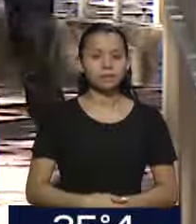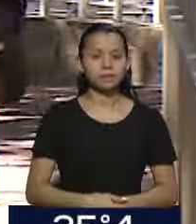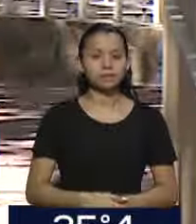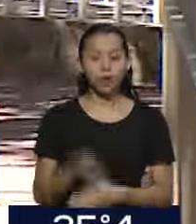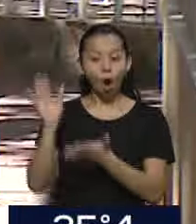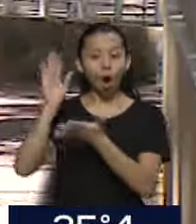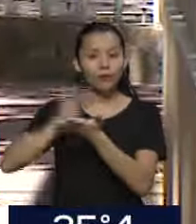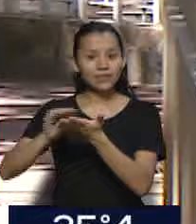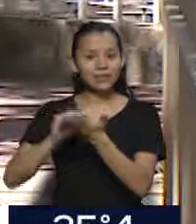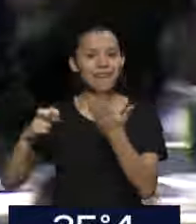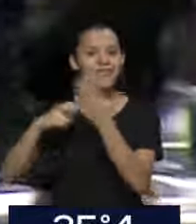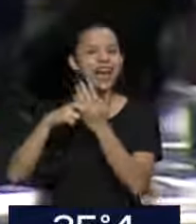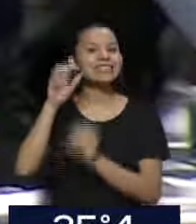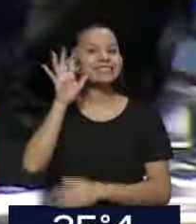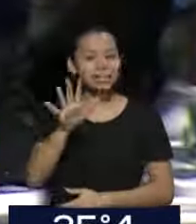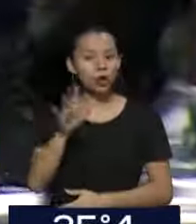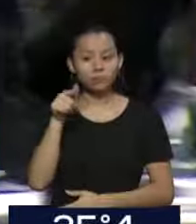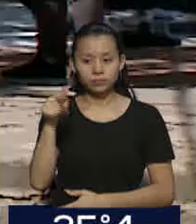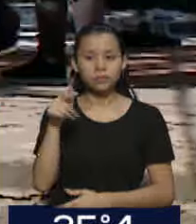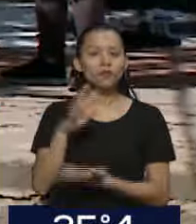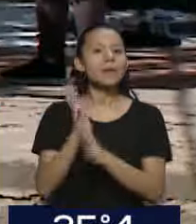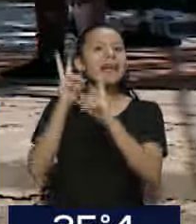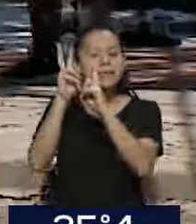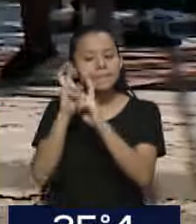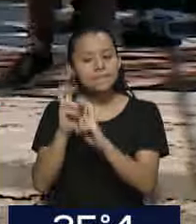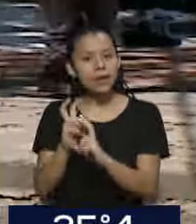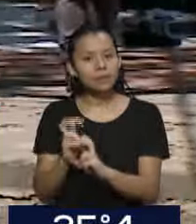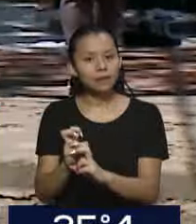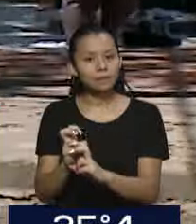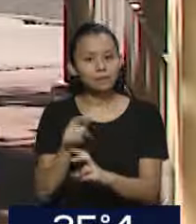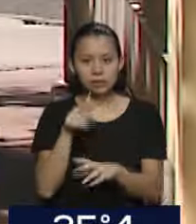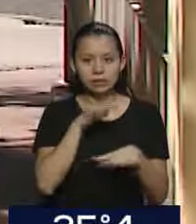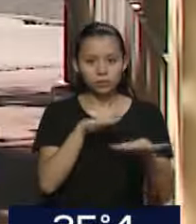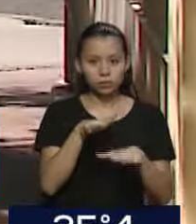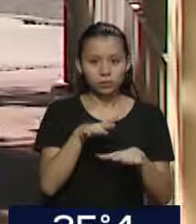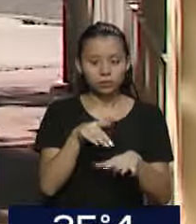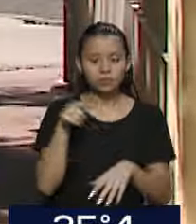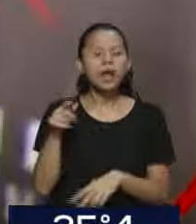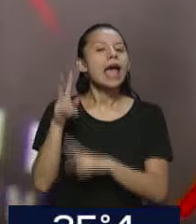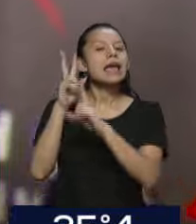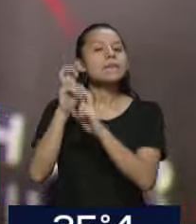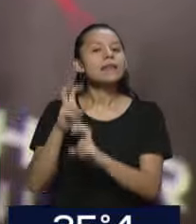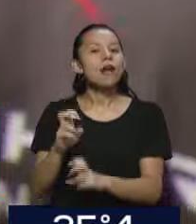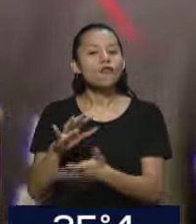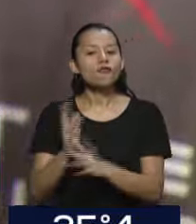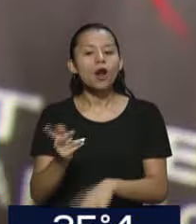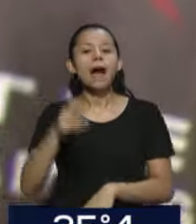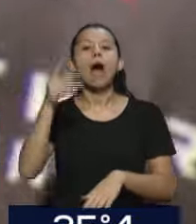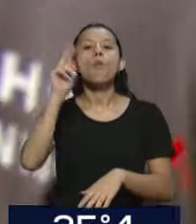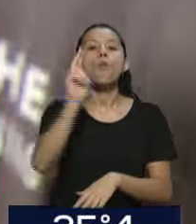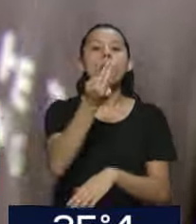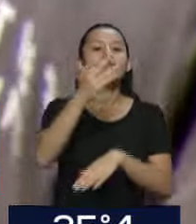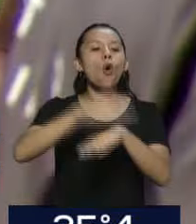Oficina Fiscal 5, que está investigando este caso como averiguación por homicidio